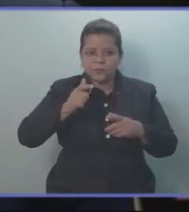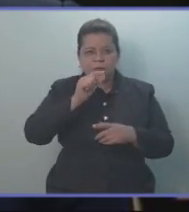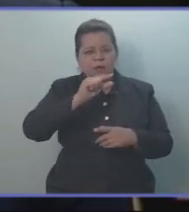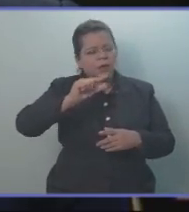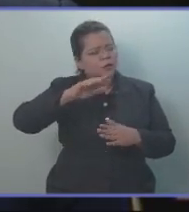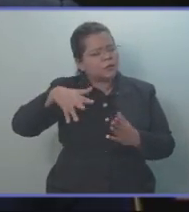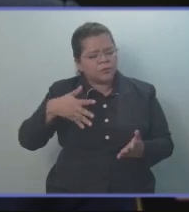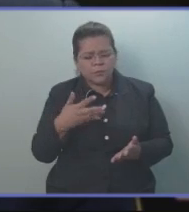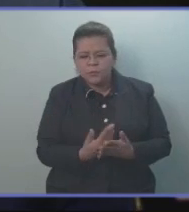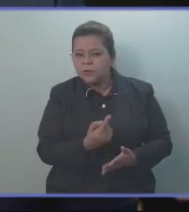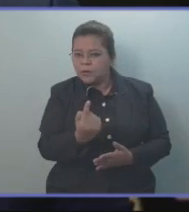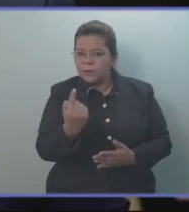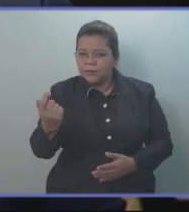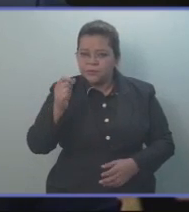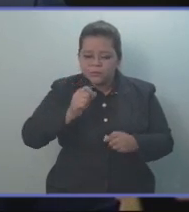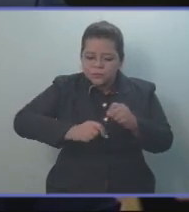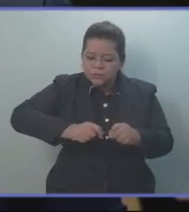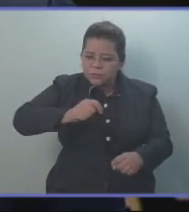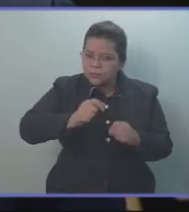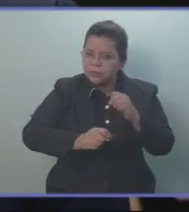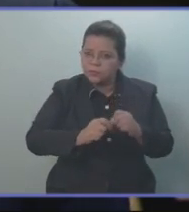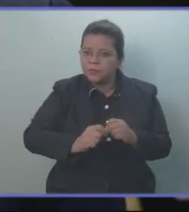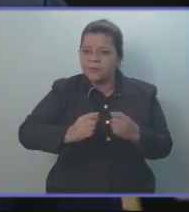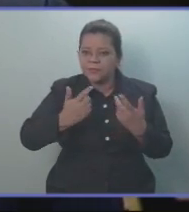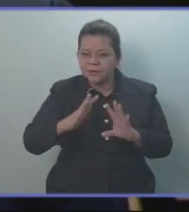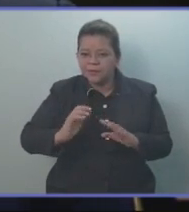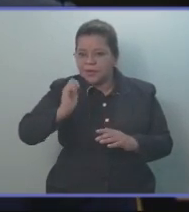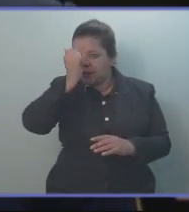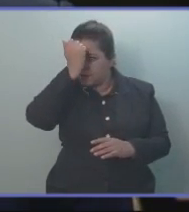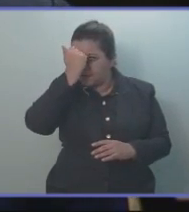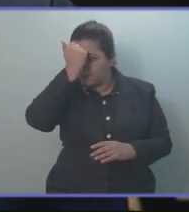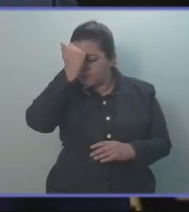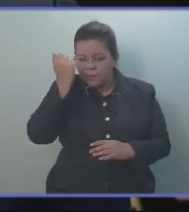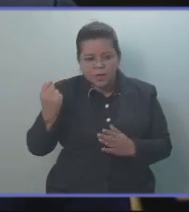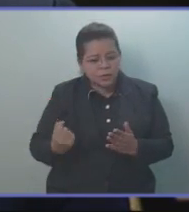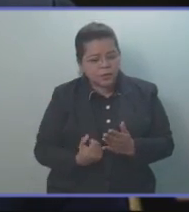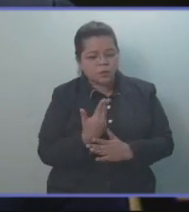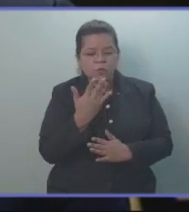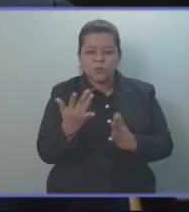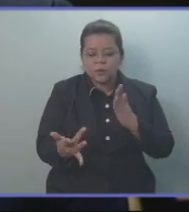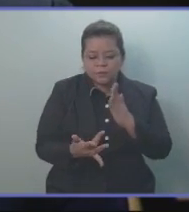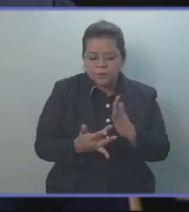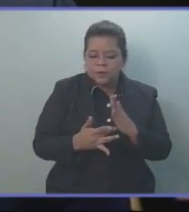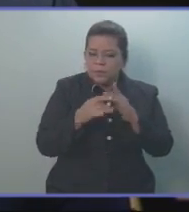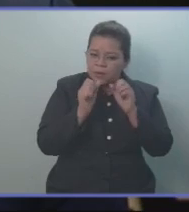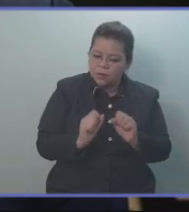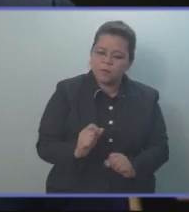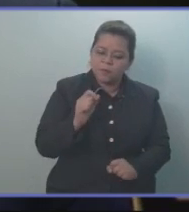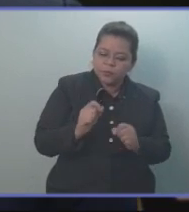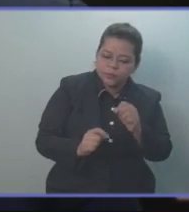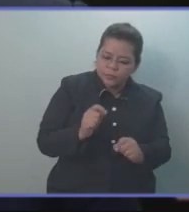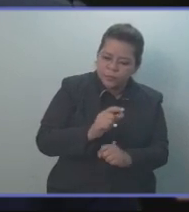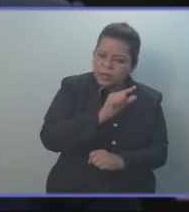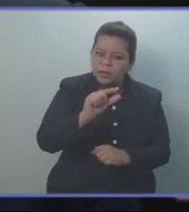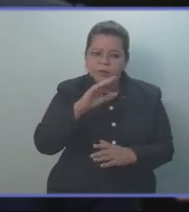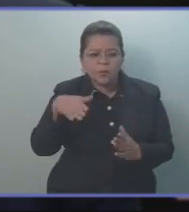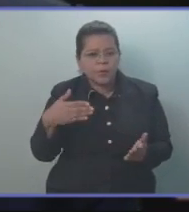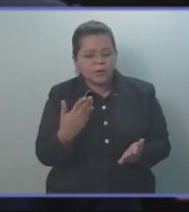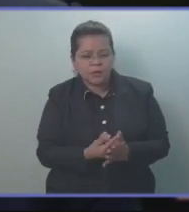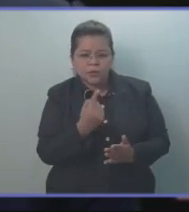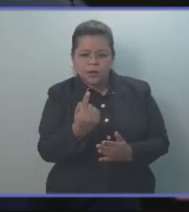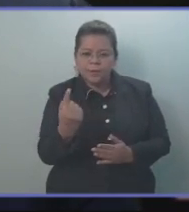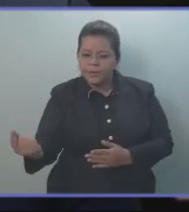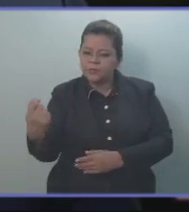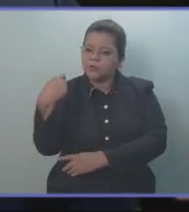los agricultores que han aprendido nuevas técnicas para cosechar en nuestra tierra. En nombre de todos los